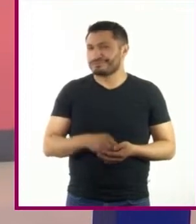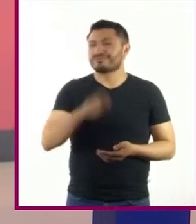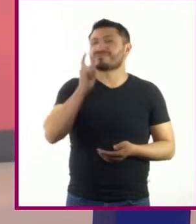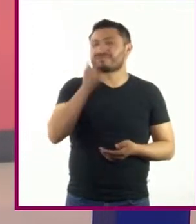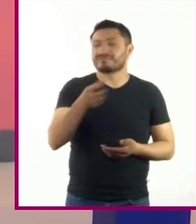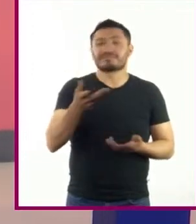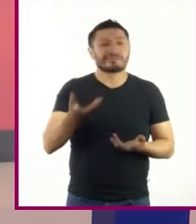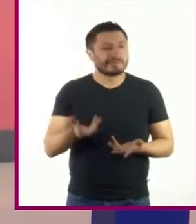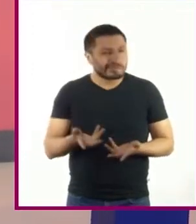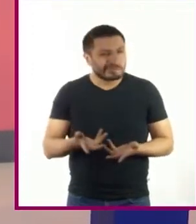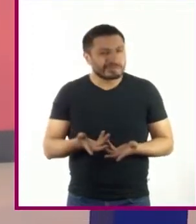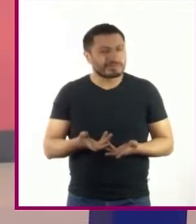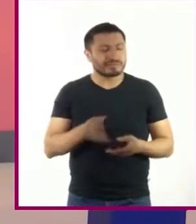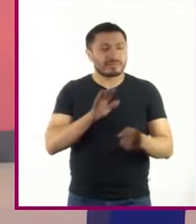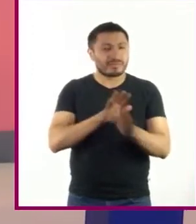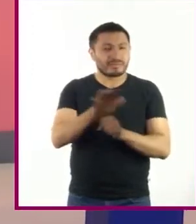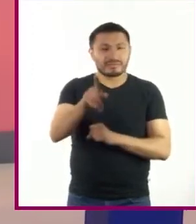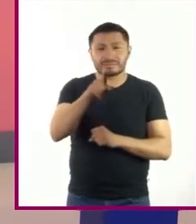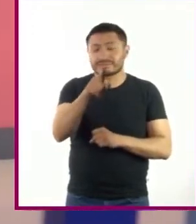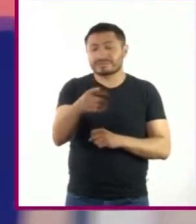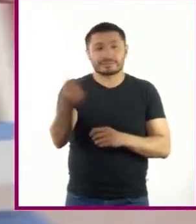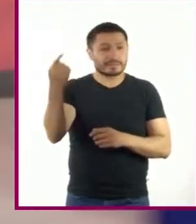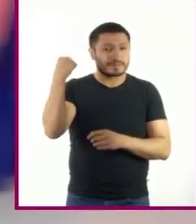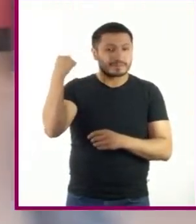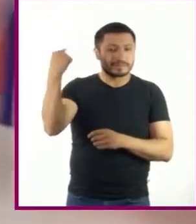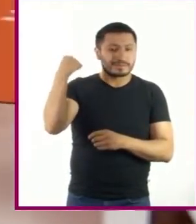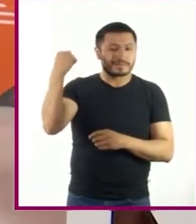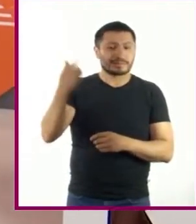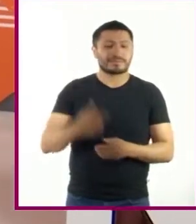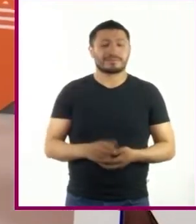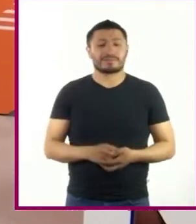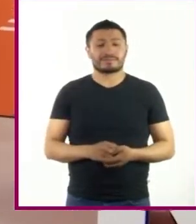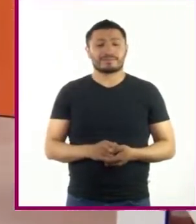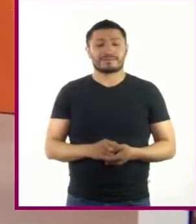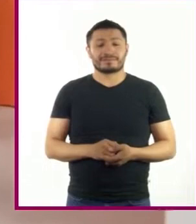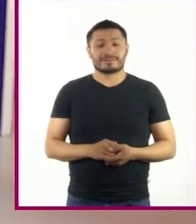eso que escondes detrás de tu espalda?